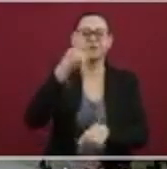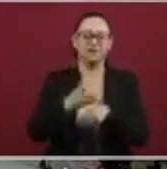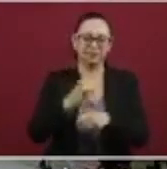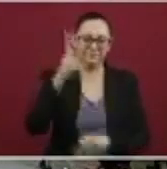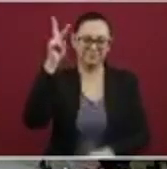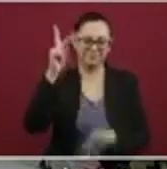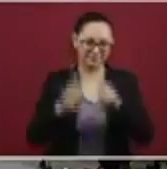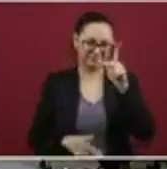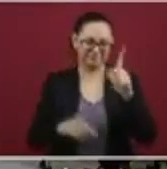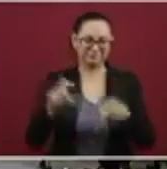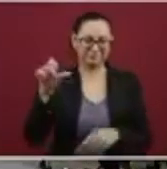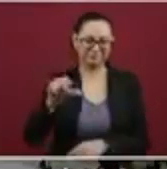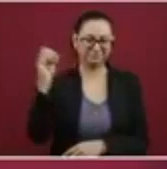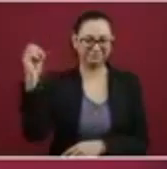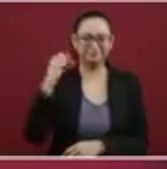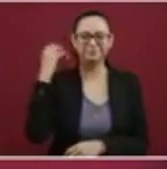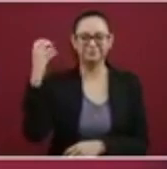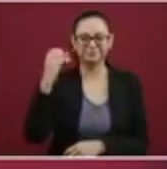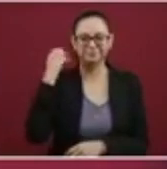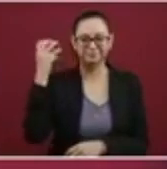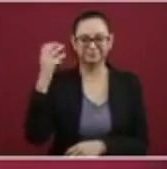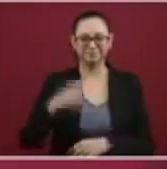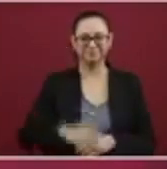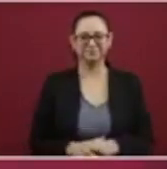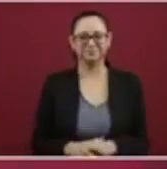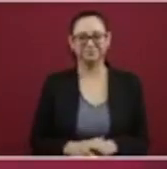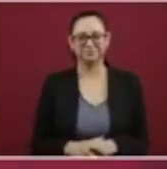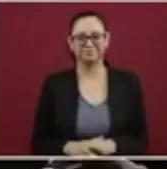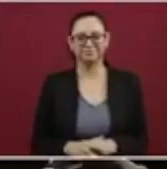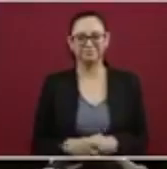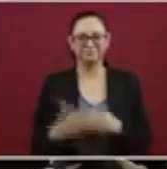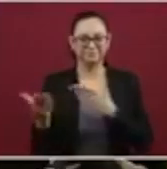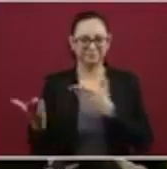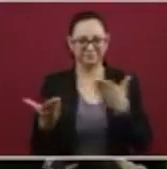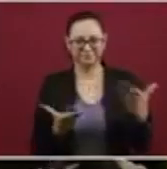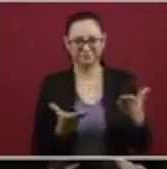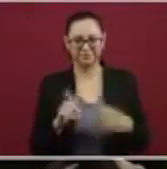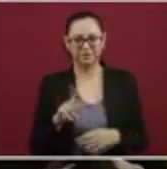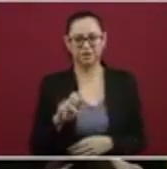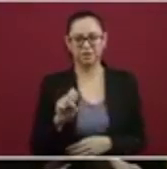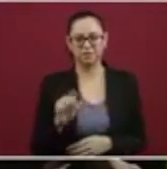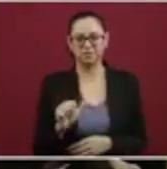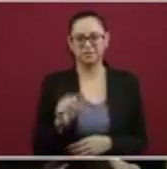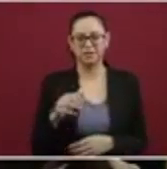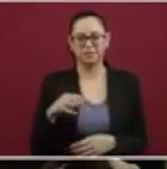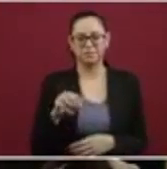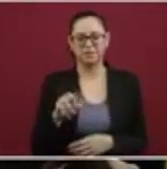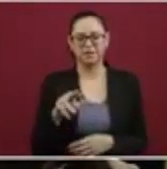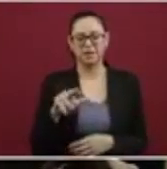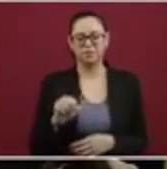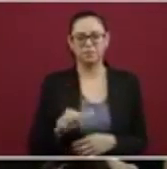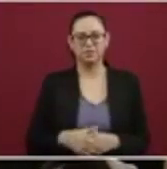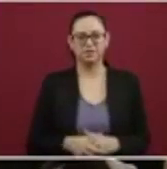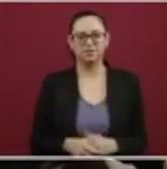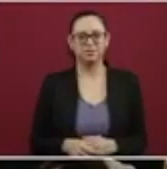de esta conferencia. Entonces, vamos a darle la palabra a Luisa María.